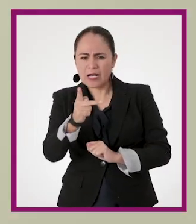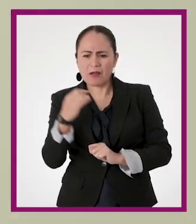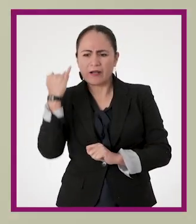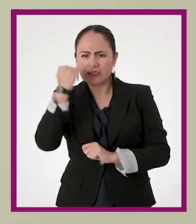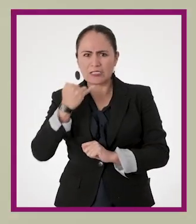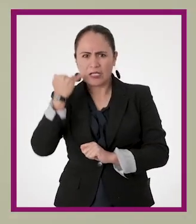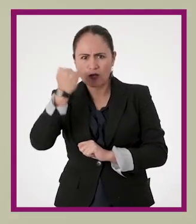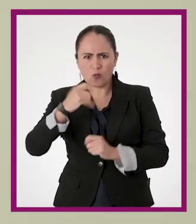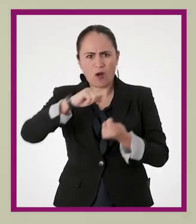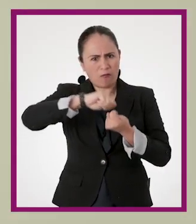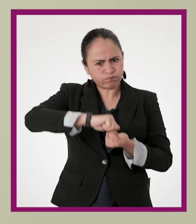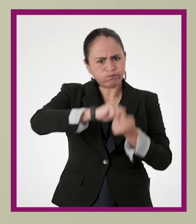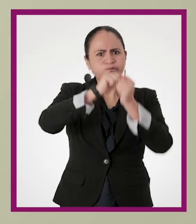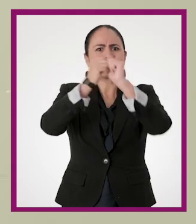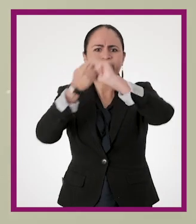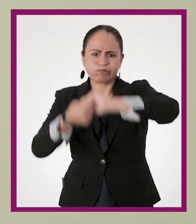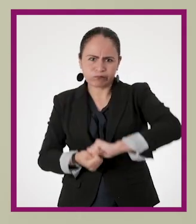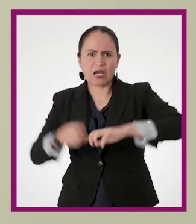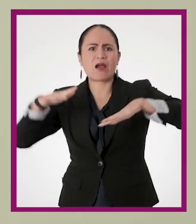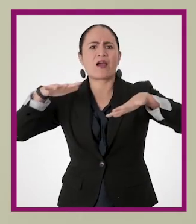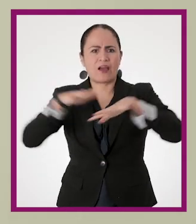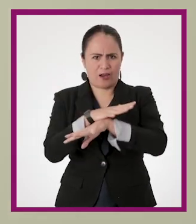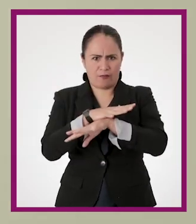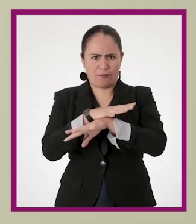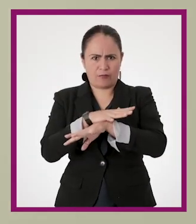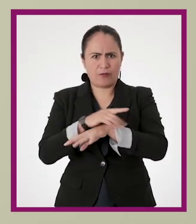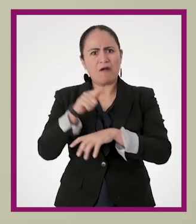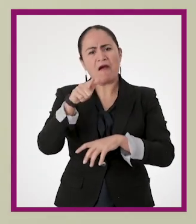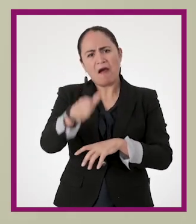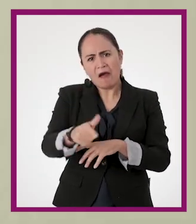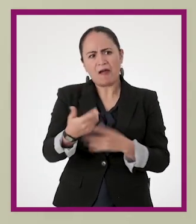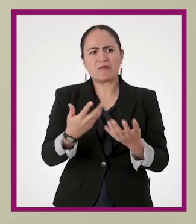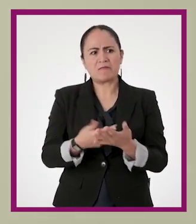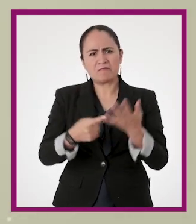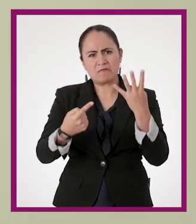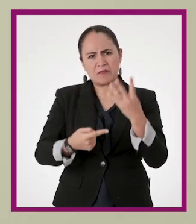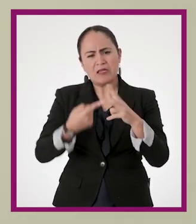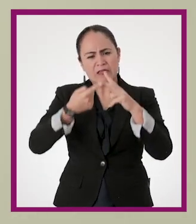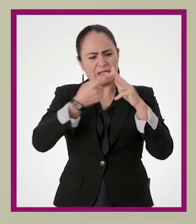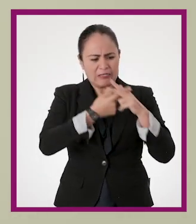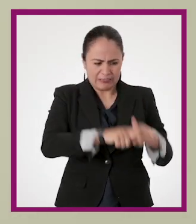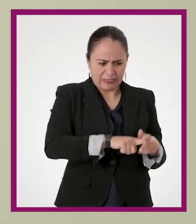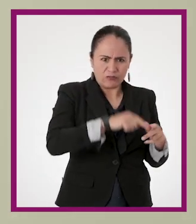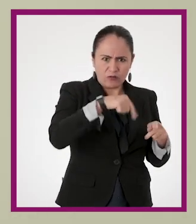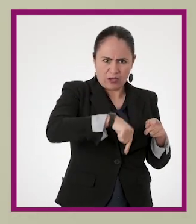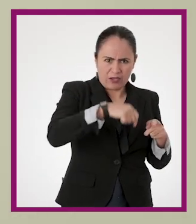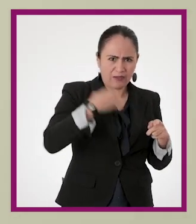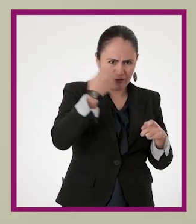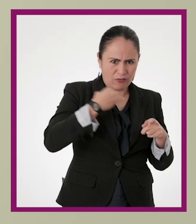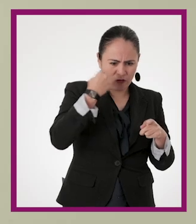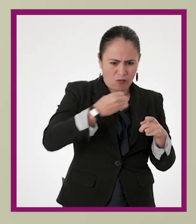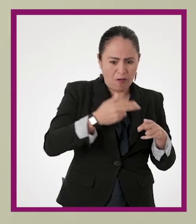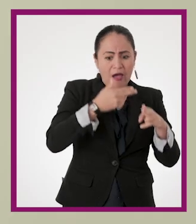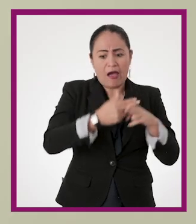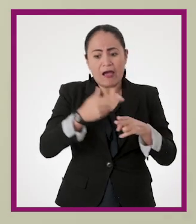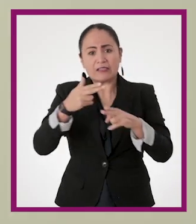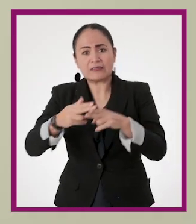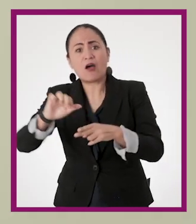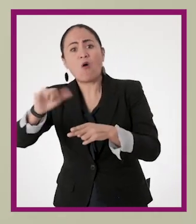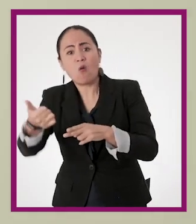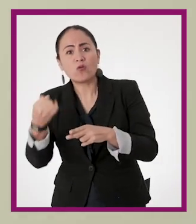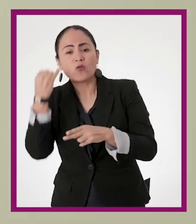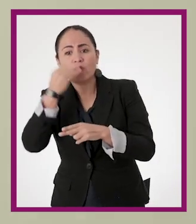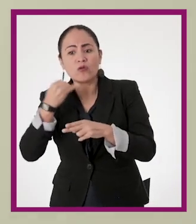es conducir las palabras de una lengua a otra, trasladar los significados y matices desde su lugar de origen hasta